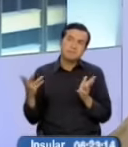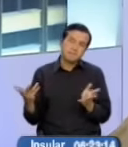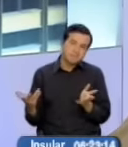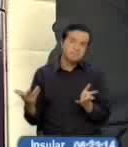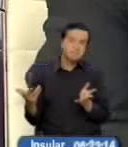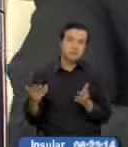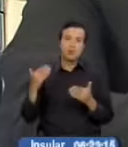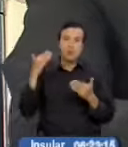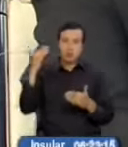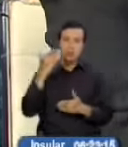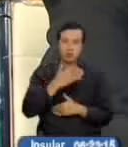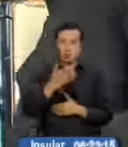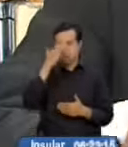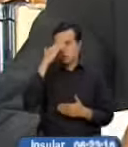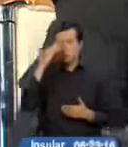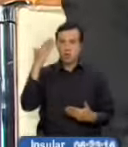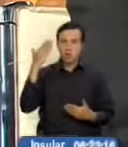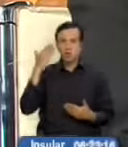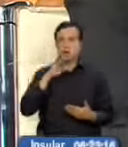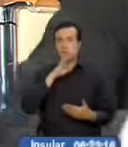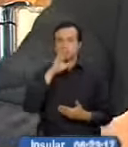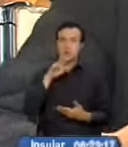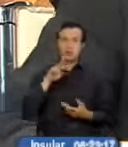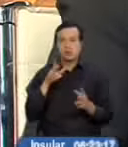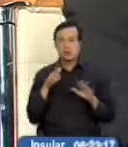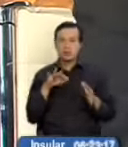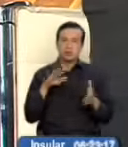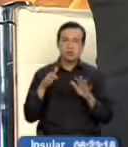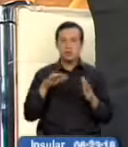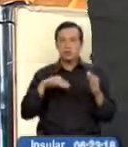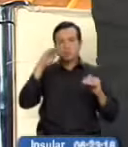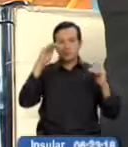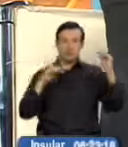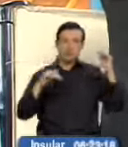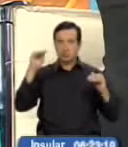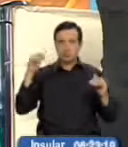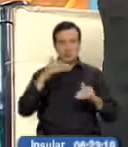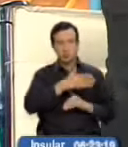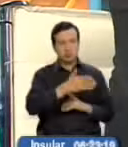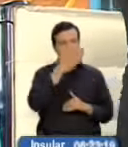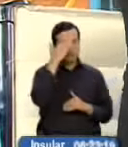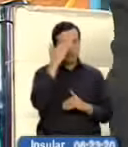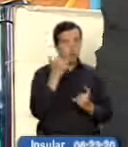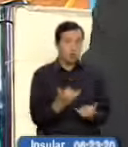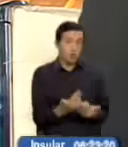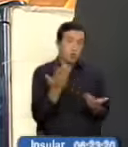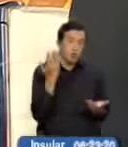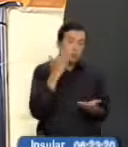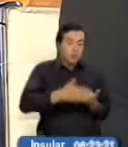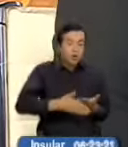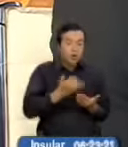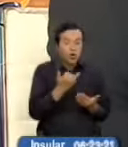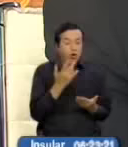La política tiene mucha movilidad, es decir, esto es un corte a hoy, ya vemos así,